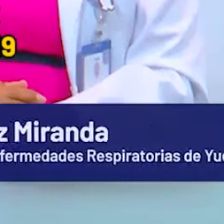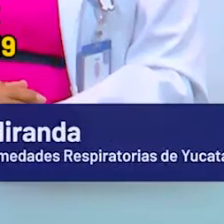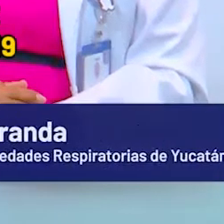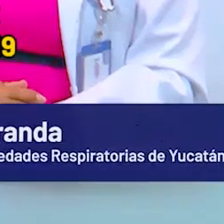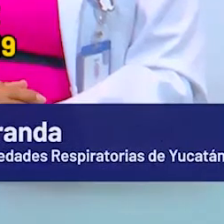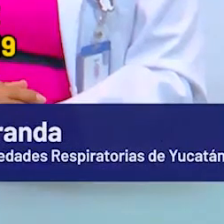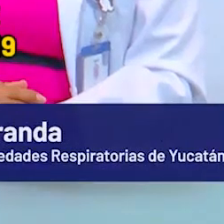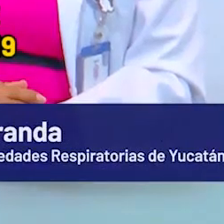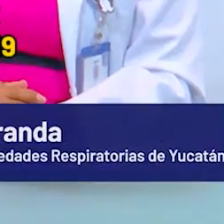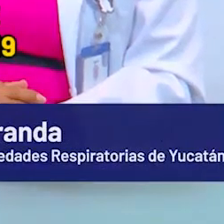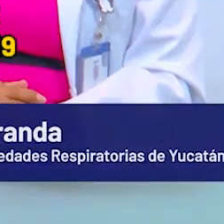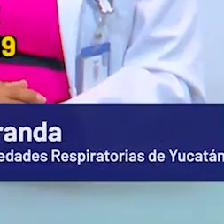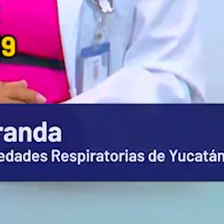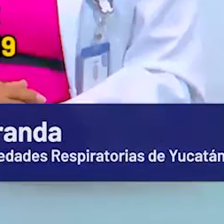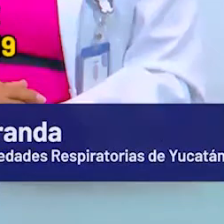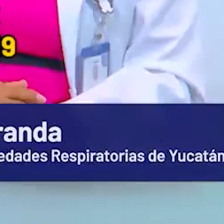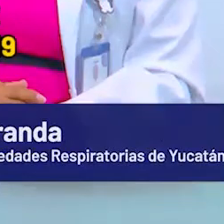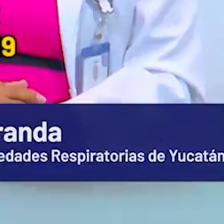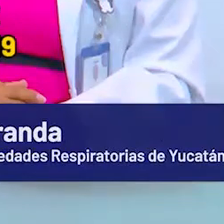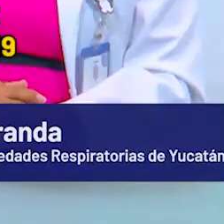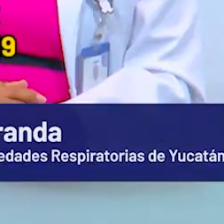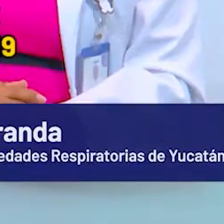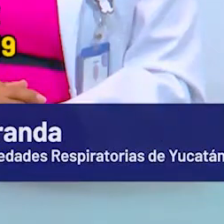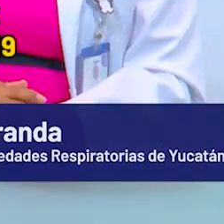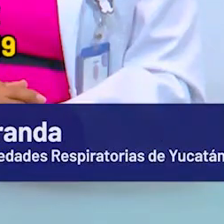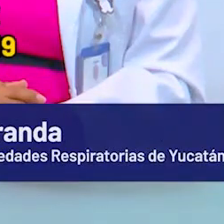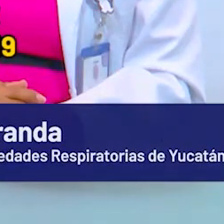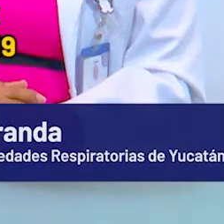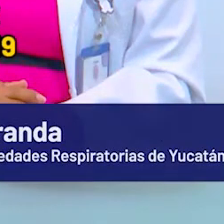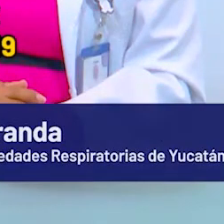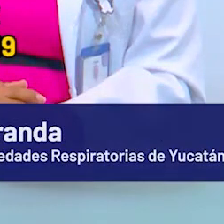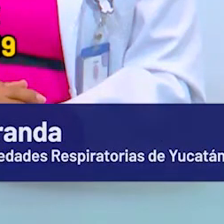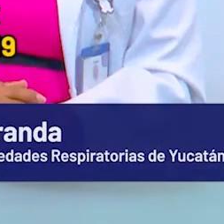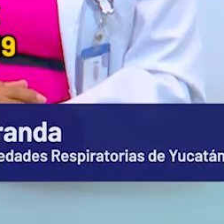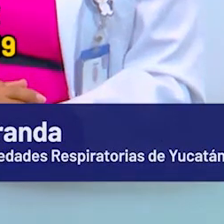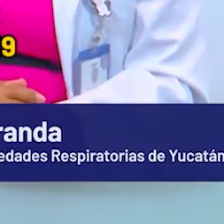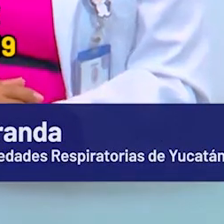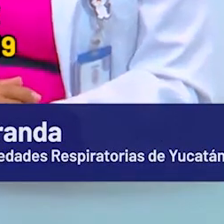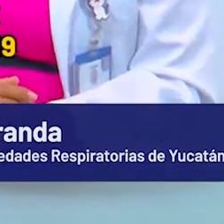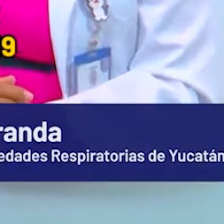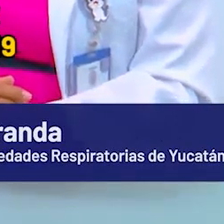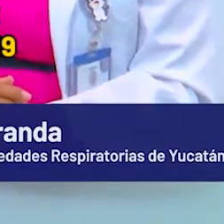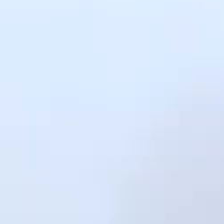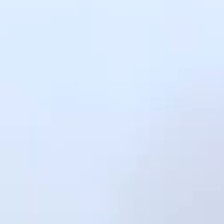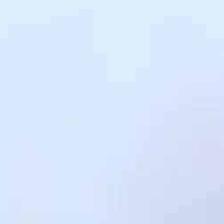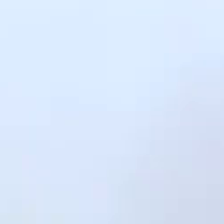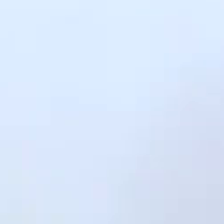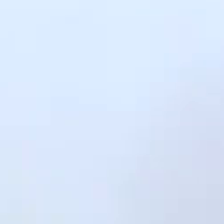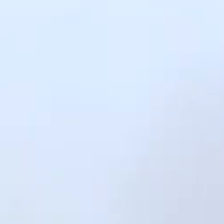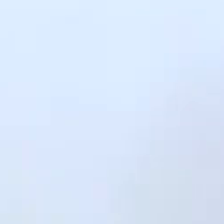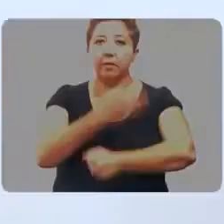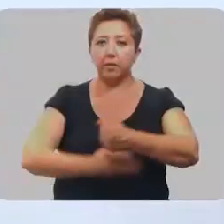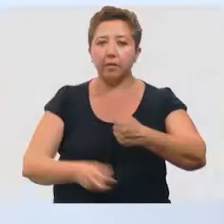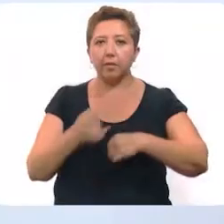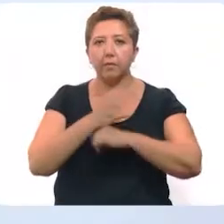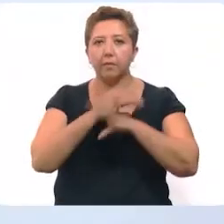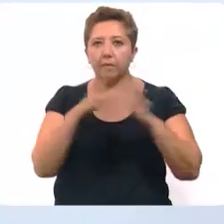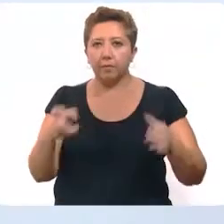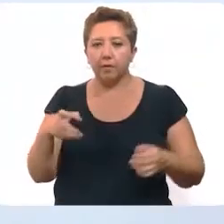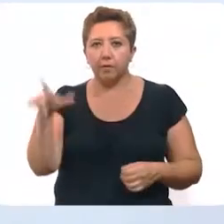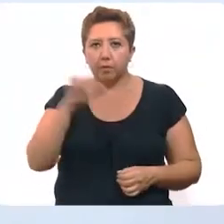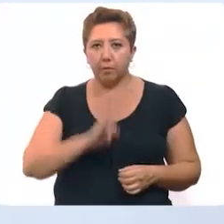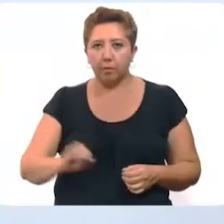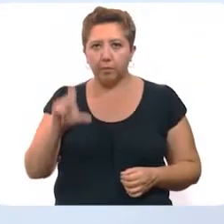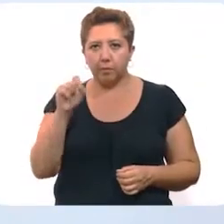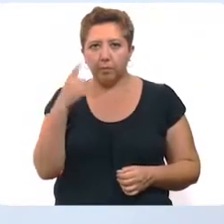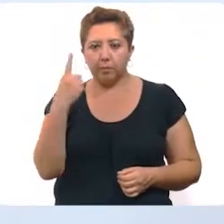Buenas tardes. En este momento daremos el reporte diario relacionado con el COVID-19. Doctora Patti, por favor. Gracias, doctor. Buenas tardes. Este es el parte médico de este